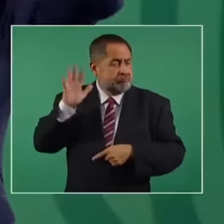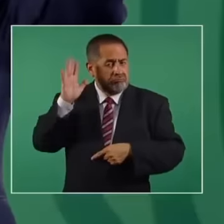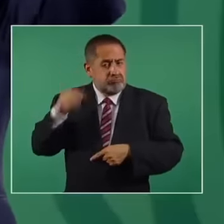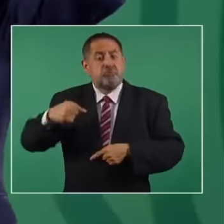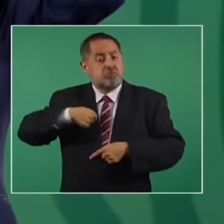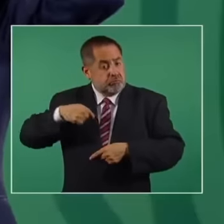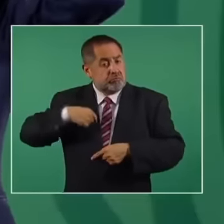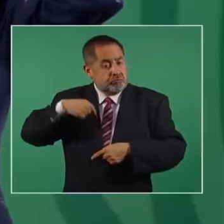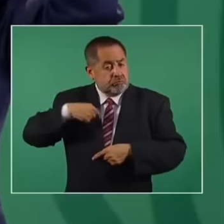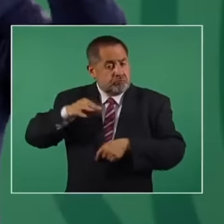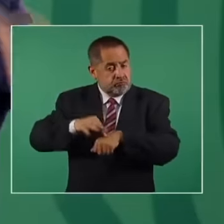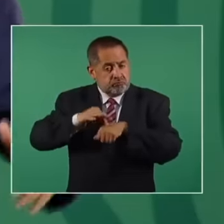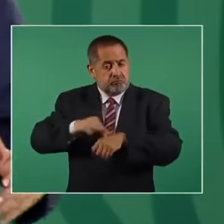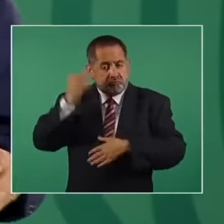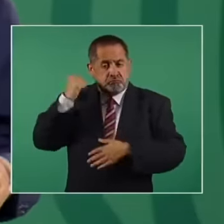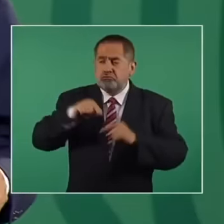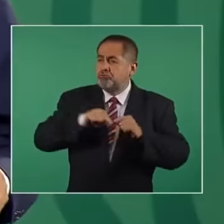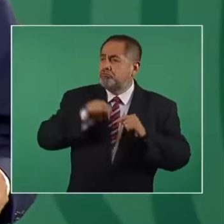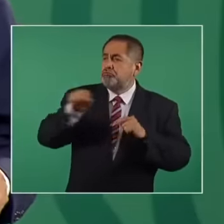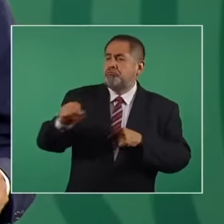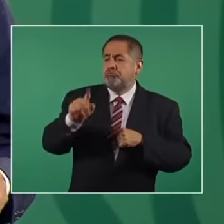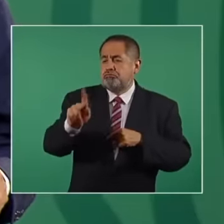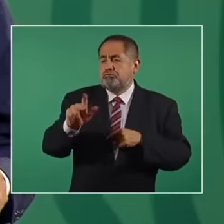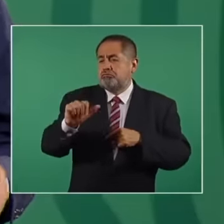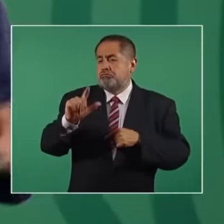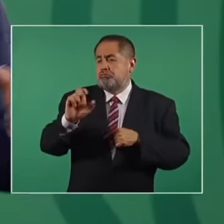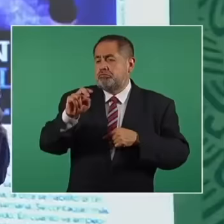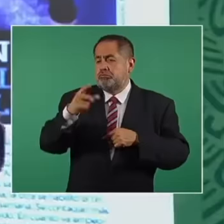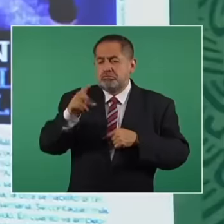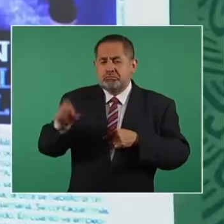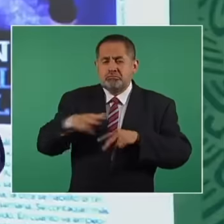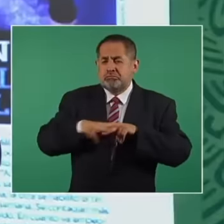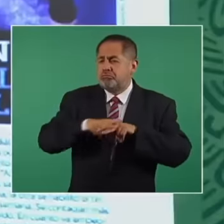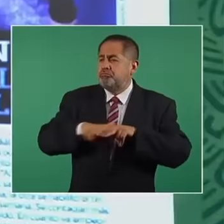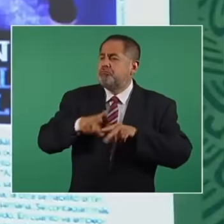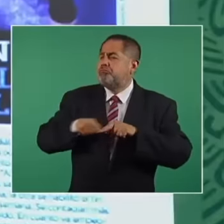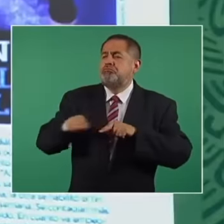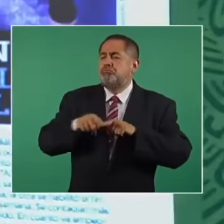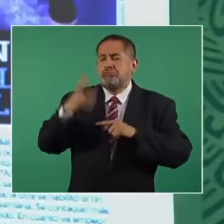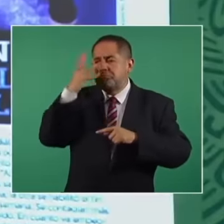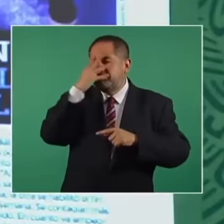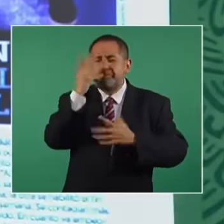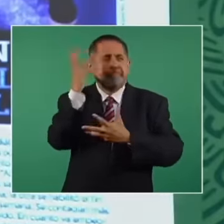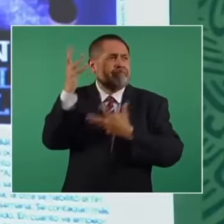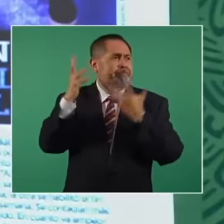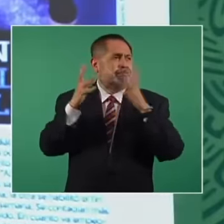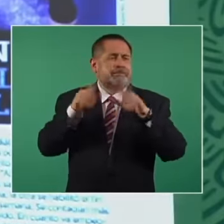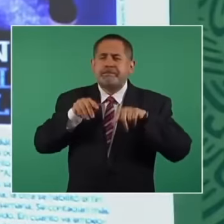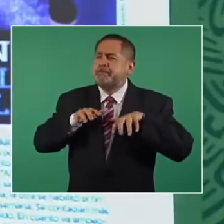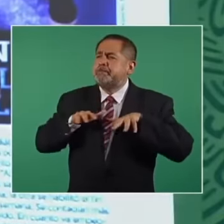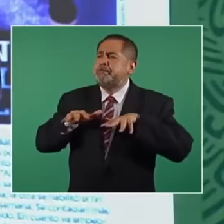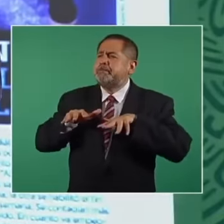me iba a Palenque en tren, aquí en Buenavista, tomábamos el tren